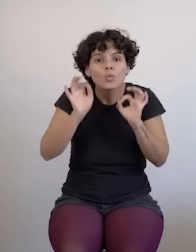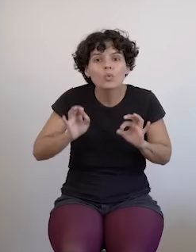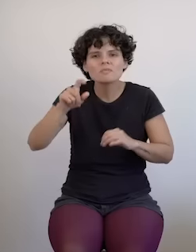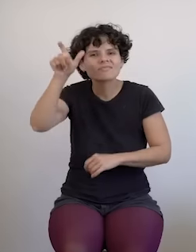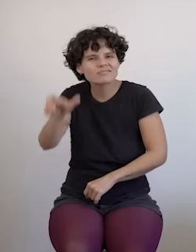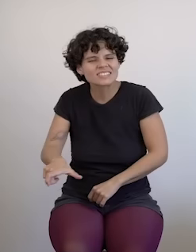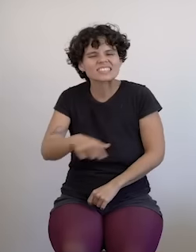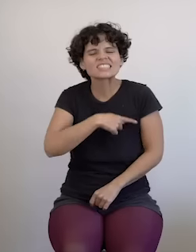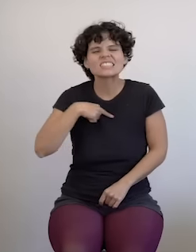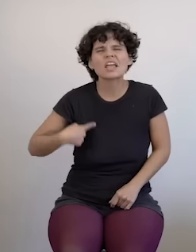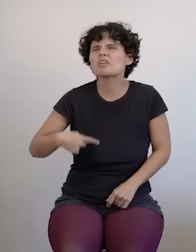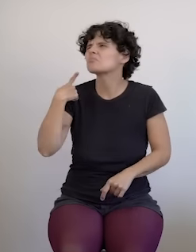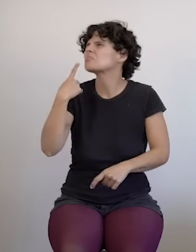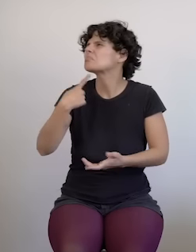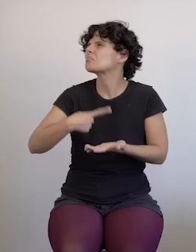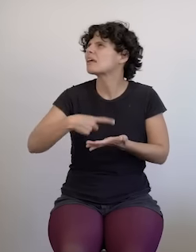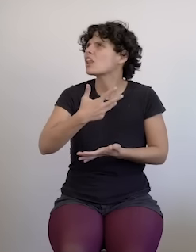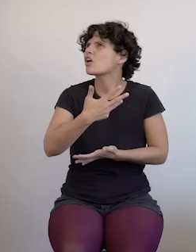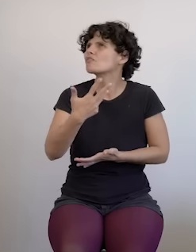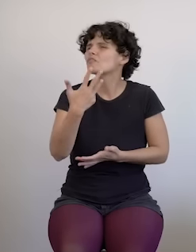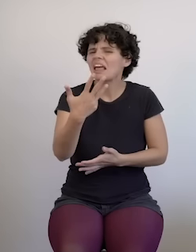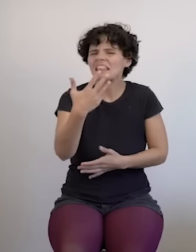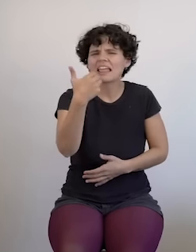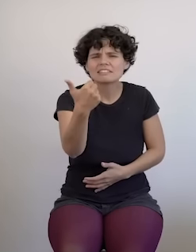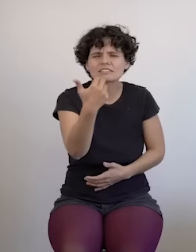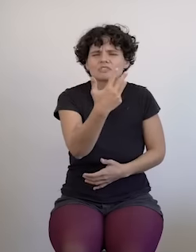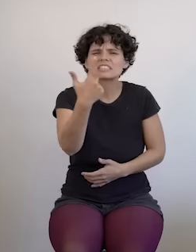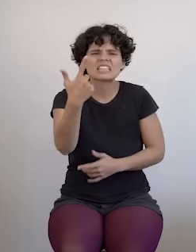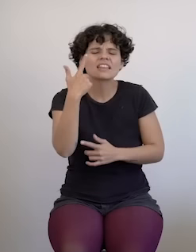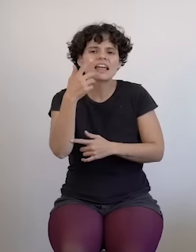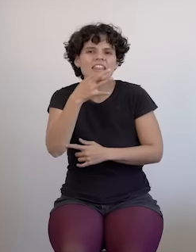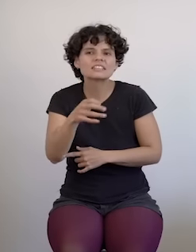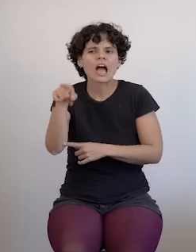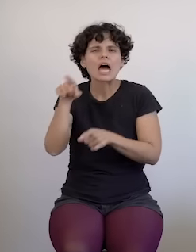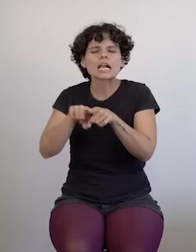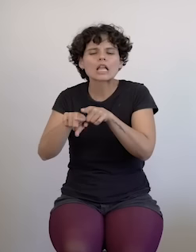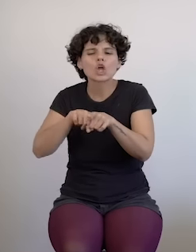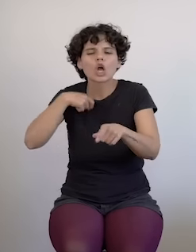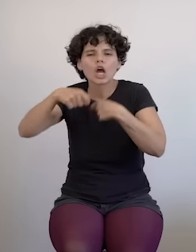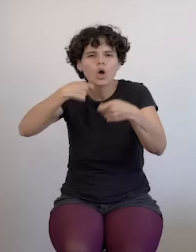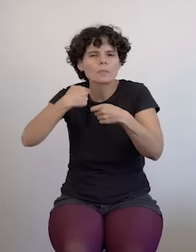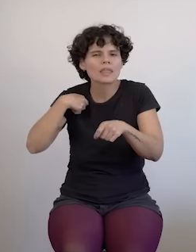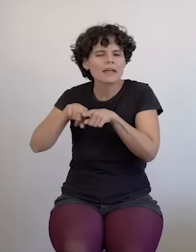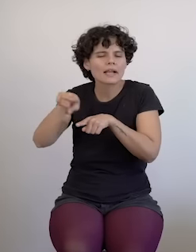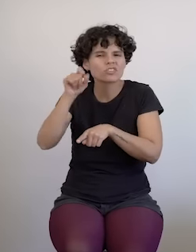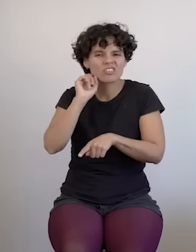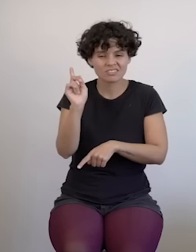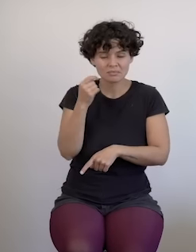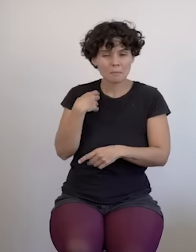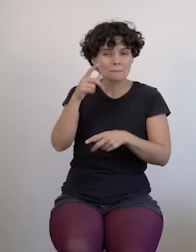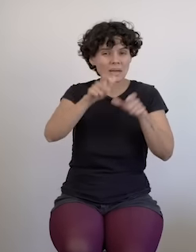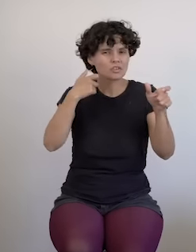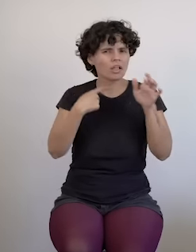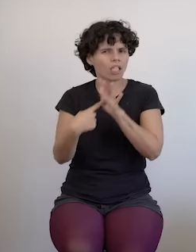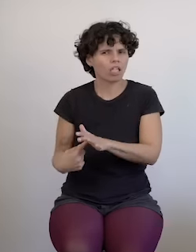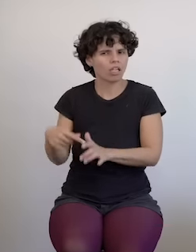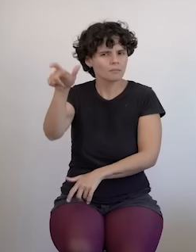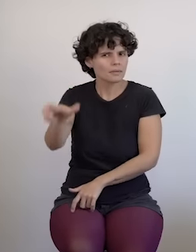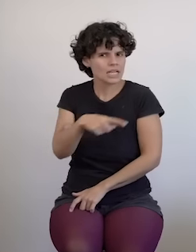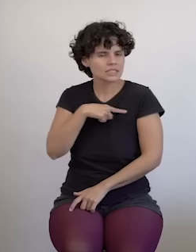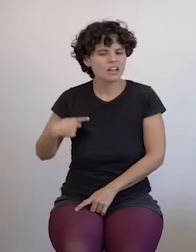sobrevivir. Y había un chino ahí, por ese tiempo, yo te hablo del año 96, 97. Los chinos eran mal mirados, decían que hacían ratón y nadie echaba al restaurante.